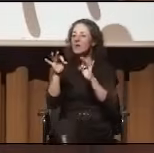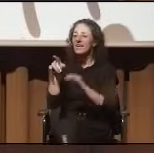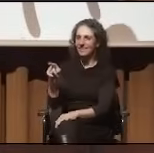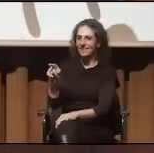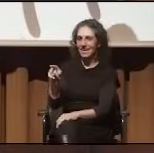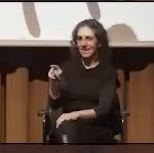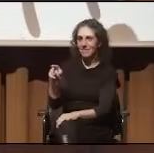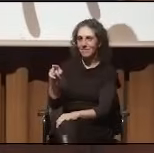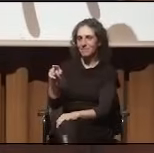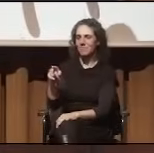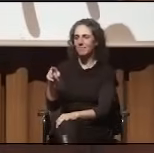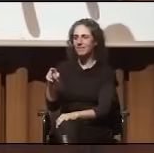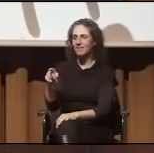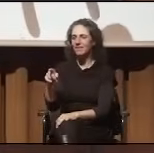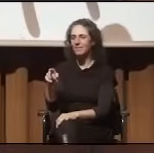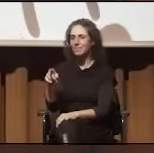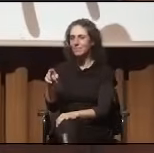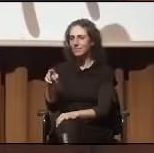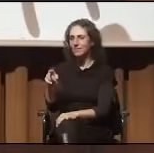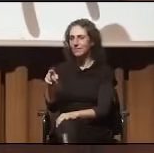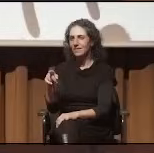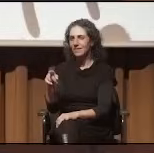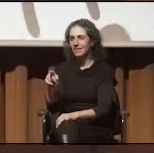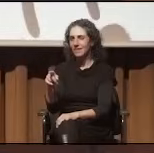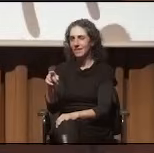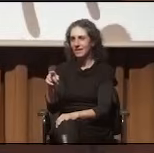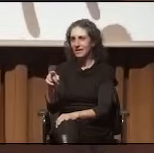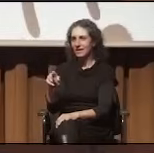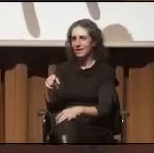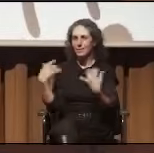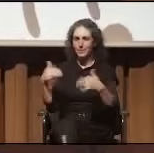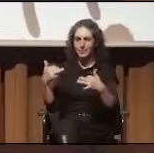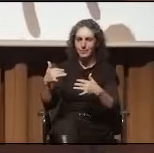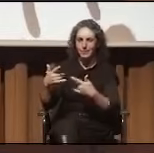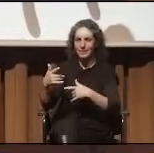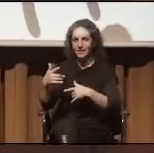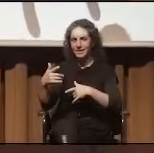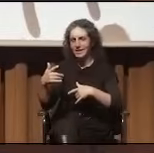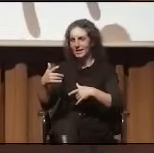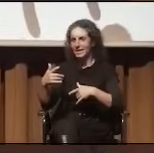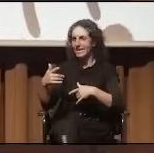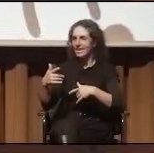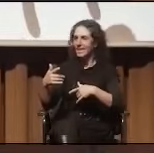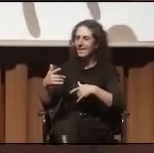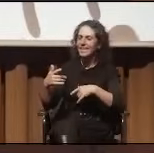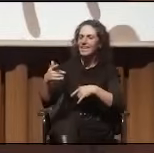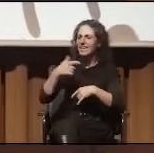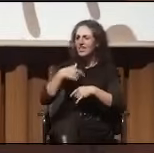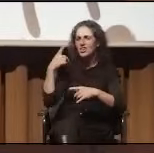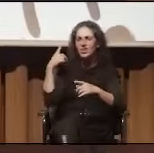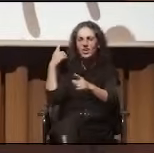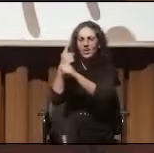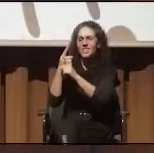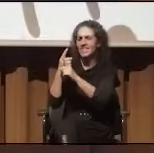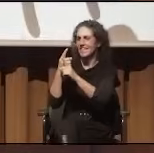los años pasados, nos peleábamos, nos puteábamos en las discusiones que tú eras recontra católico y yo era recontra ateo? Esto ya lo superamos,